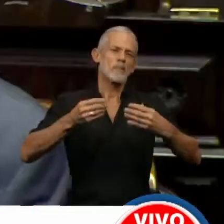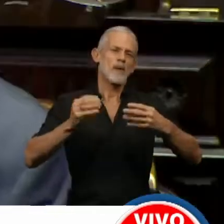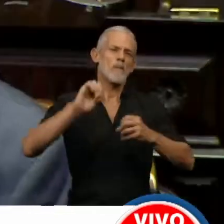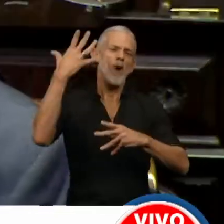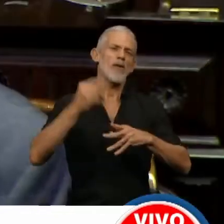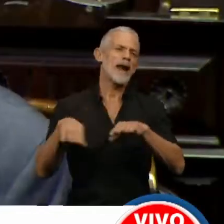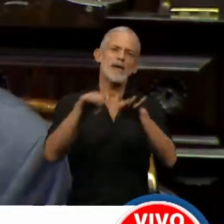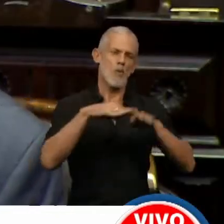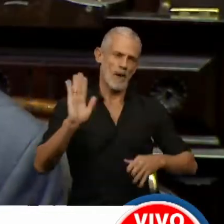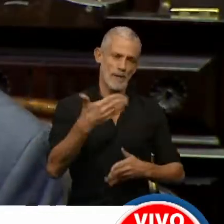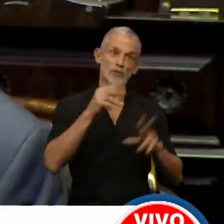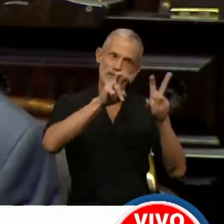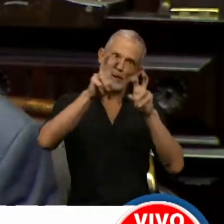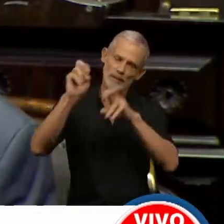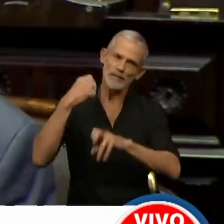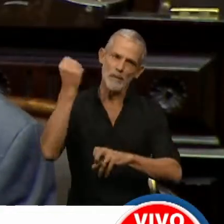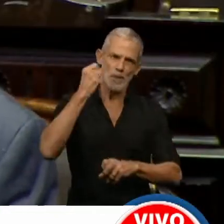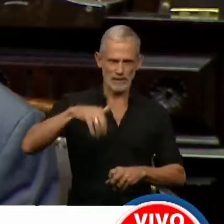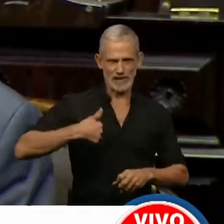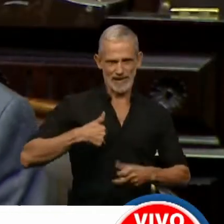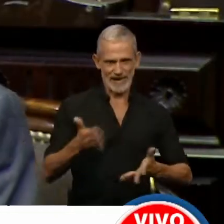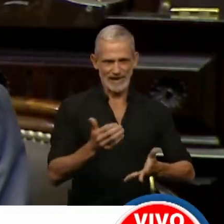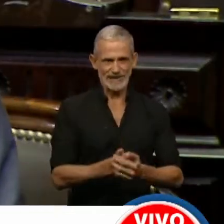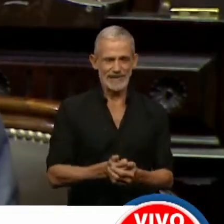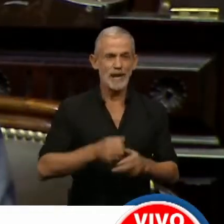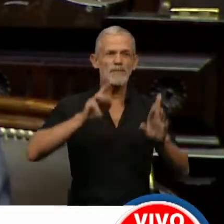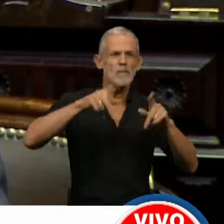igualitaria? Estos son los grandes temas de la Argentina, presidente. Y